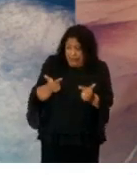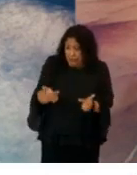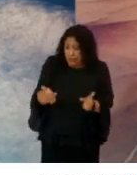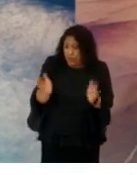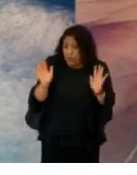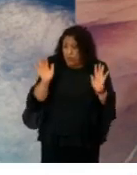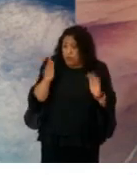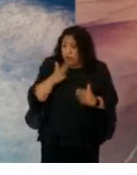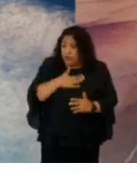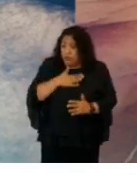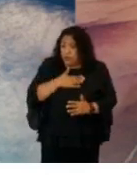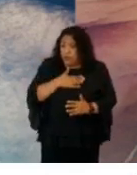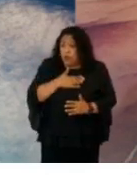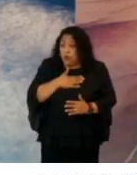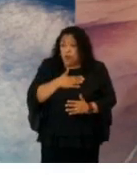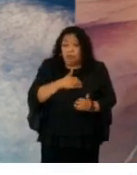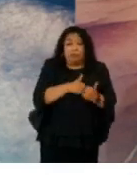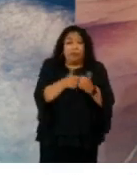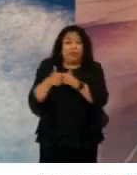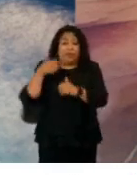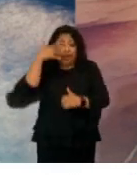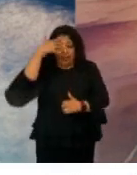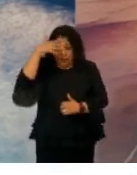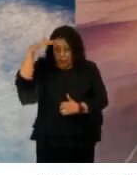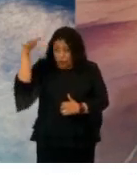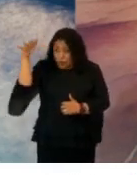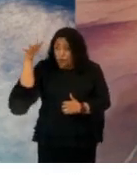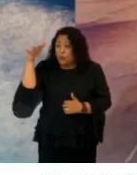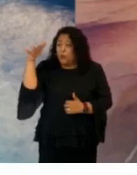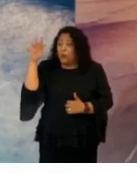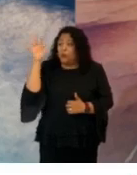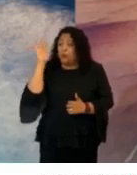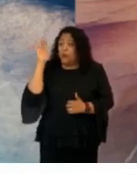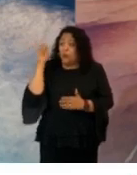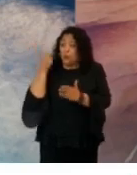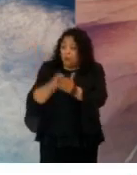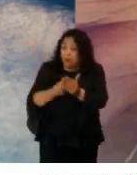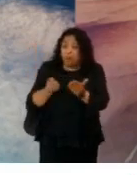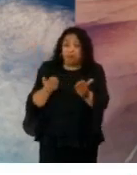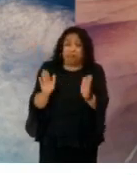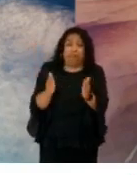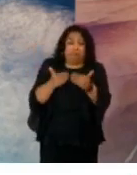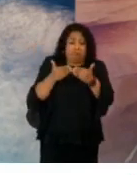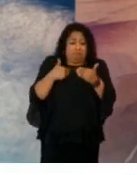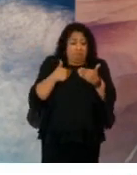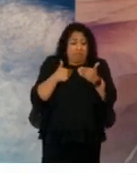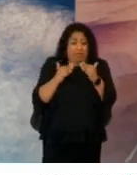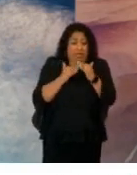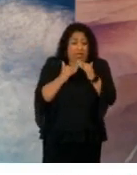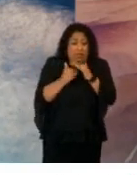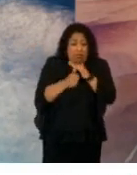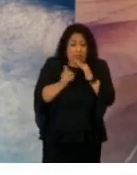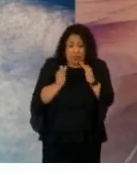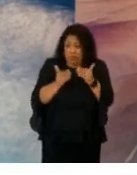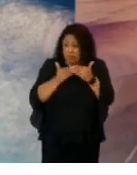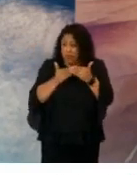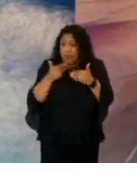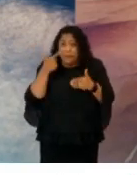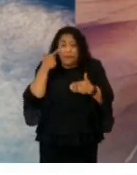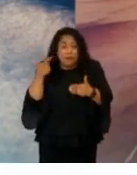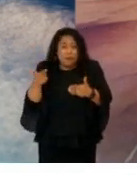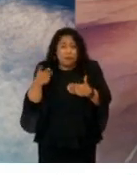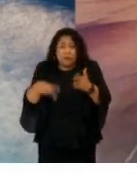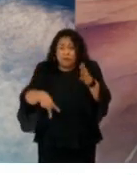pasé todo mi paso a la adultez fue frente a una pantalla, encerrada en mi pieza, ¿no? Entonces te encuentras con